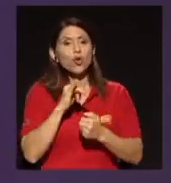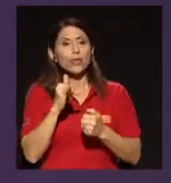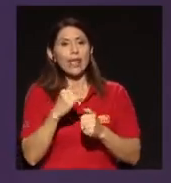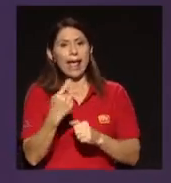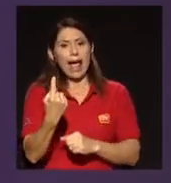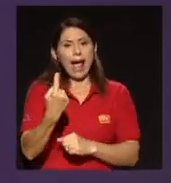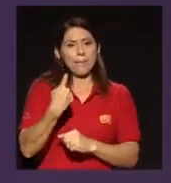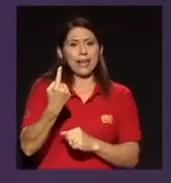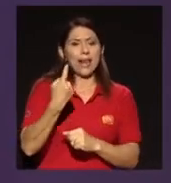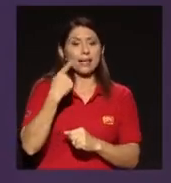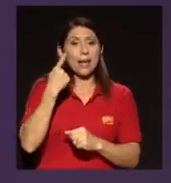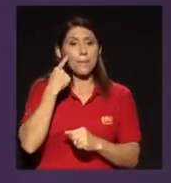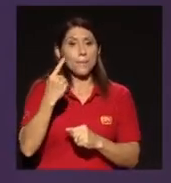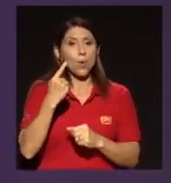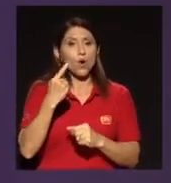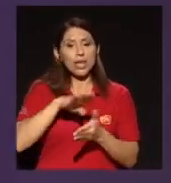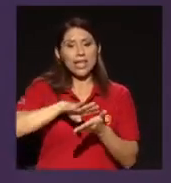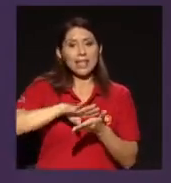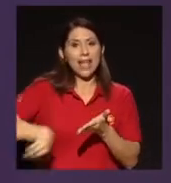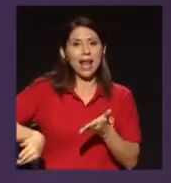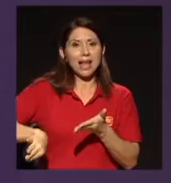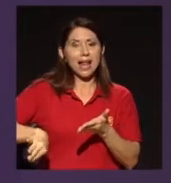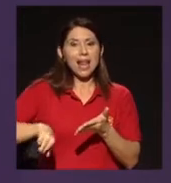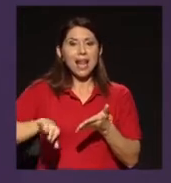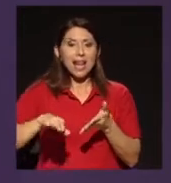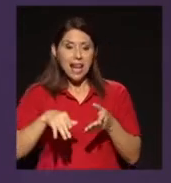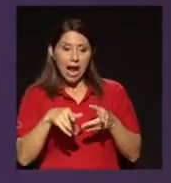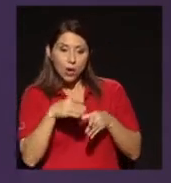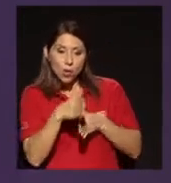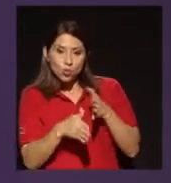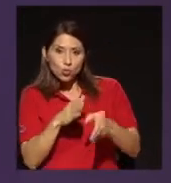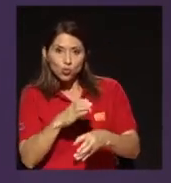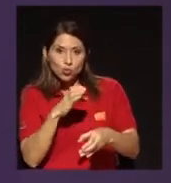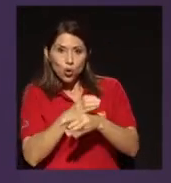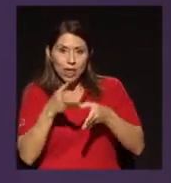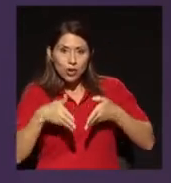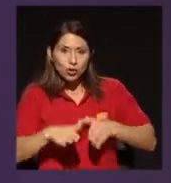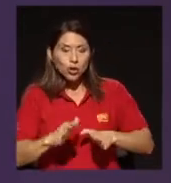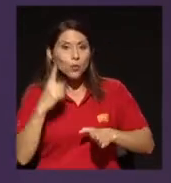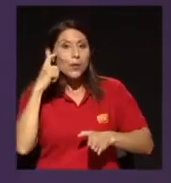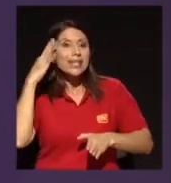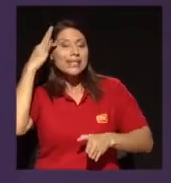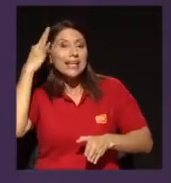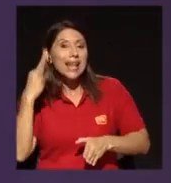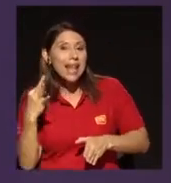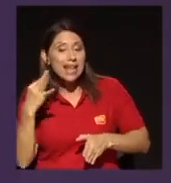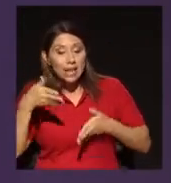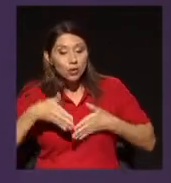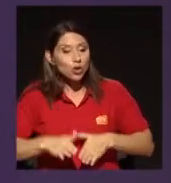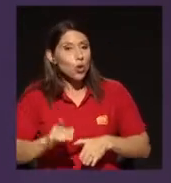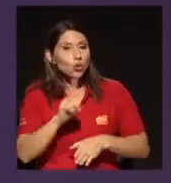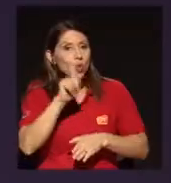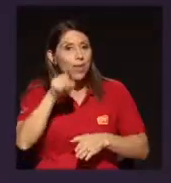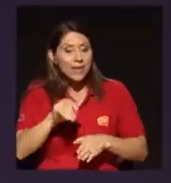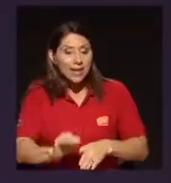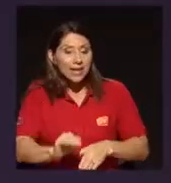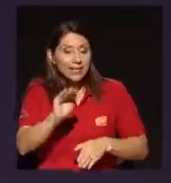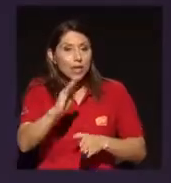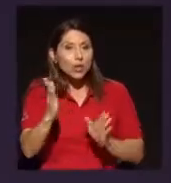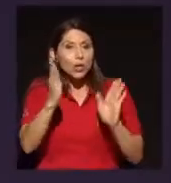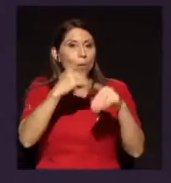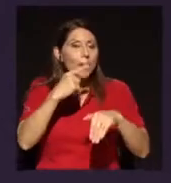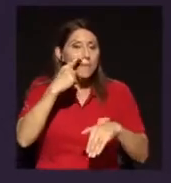hijos, ¿verdad? Porque hay un pensamiento de que los hijos no deberían crecer en lugares que no sean conformados por padre y madre, ¿verdad? Entonces, que el impacto